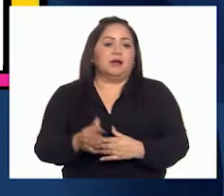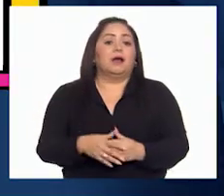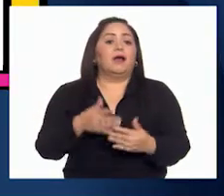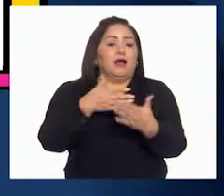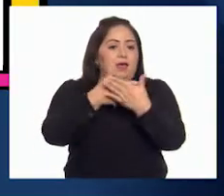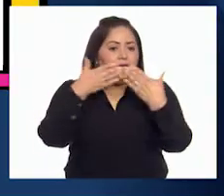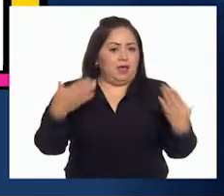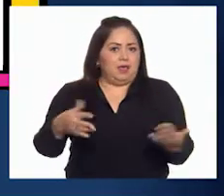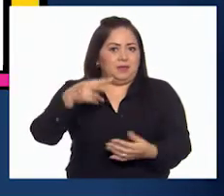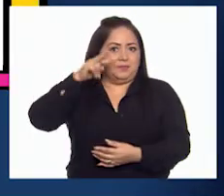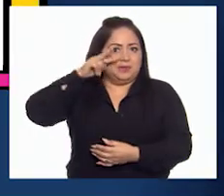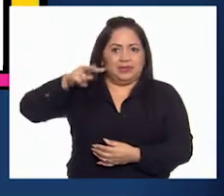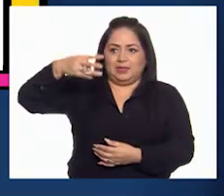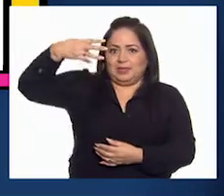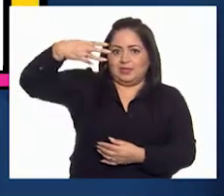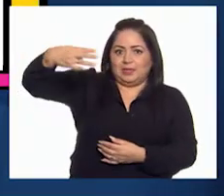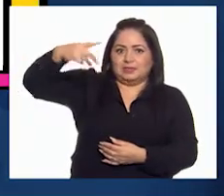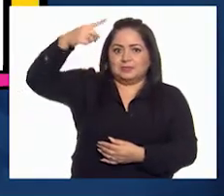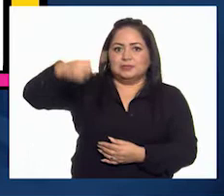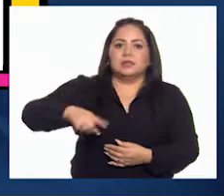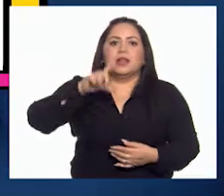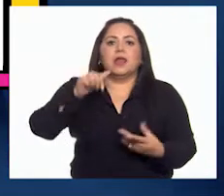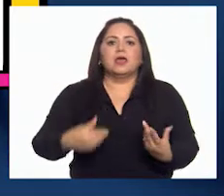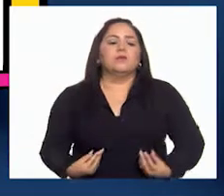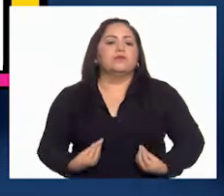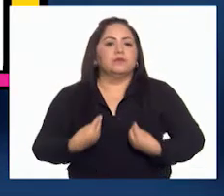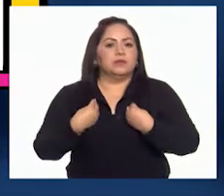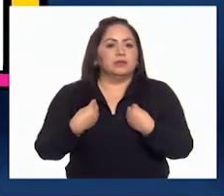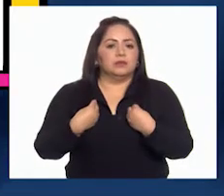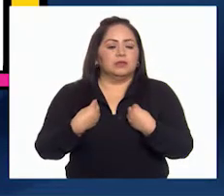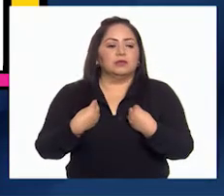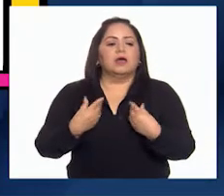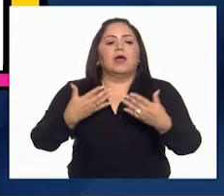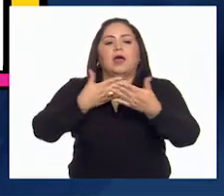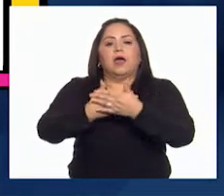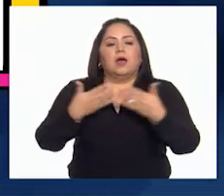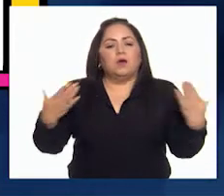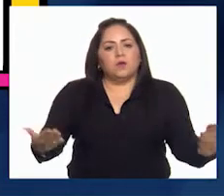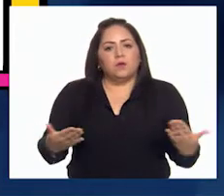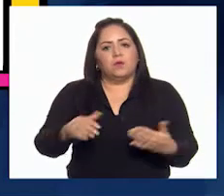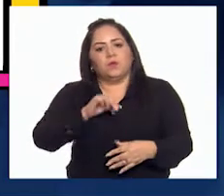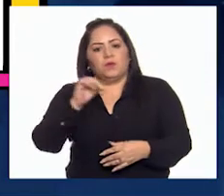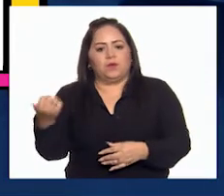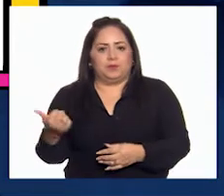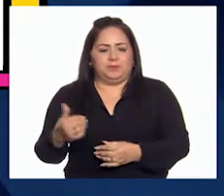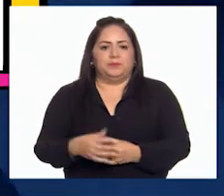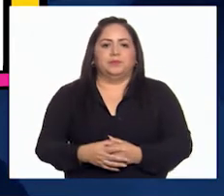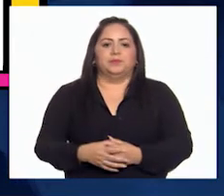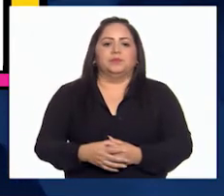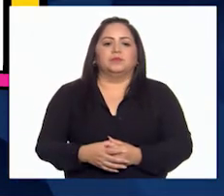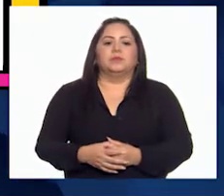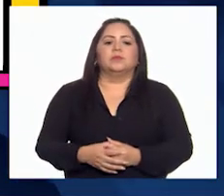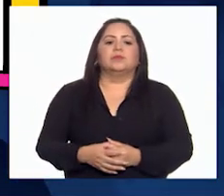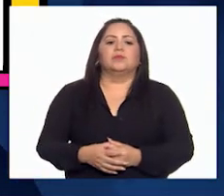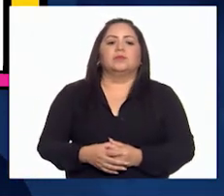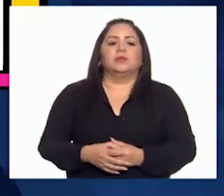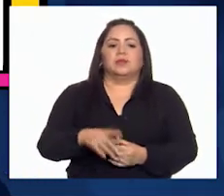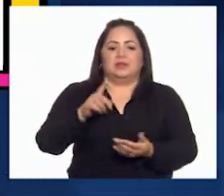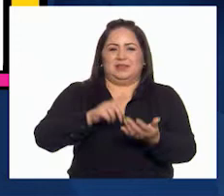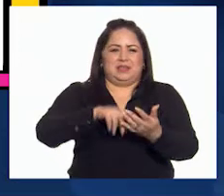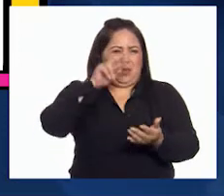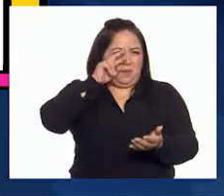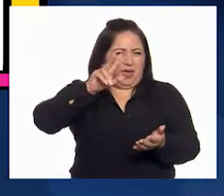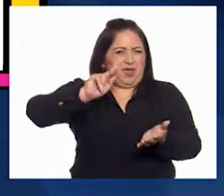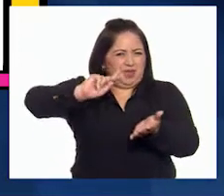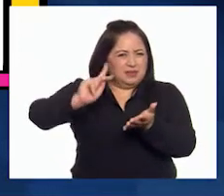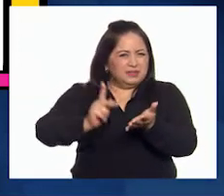Ahora ahí tenemos el ejemplo y vamos con la aliteración. Por su parte, es la